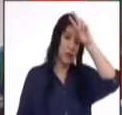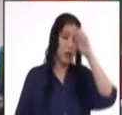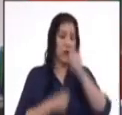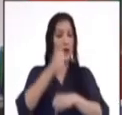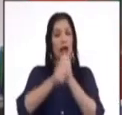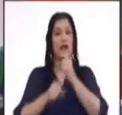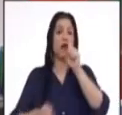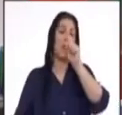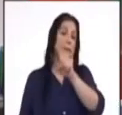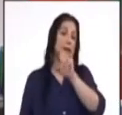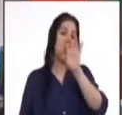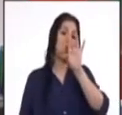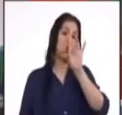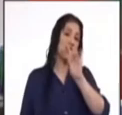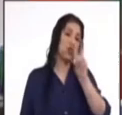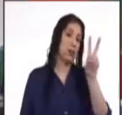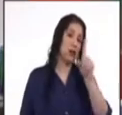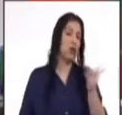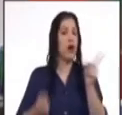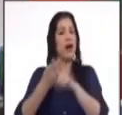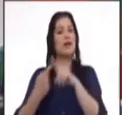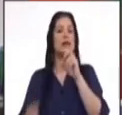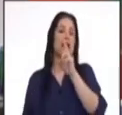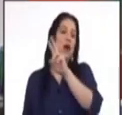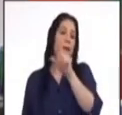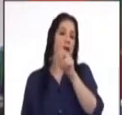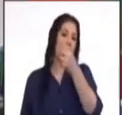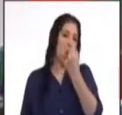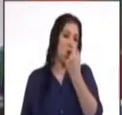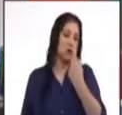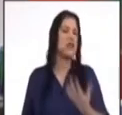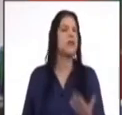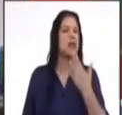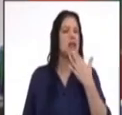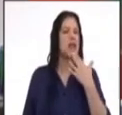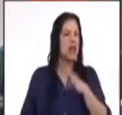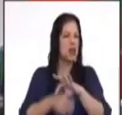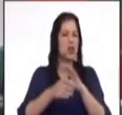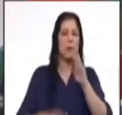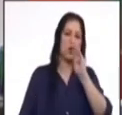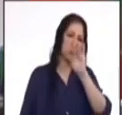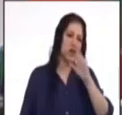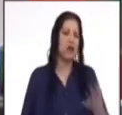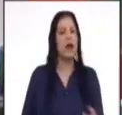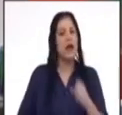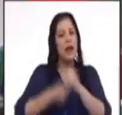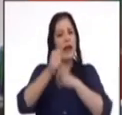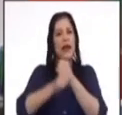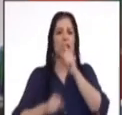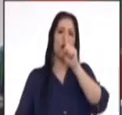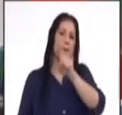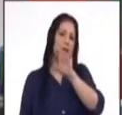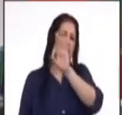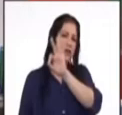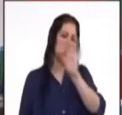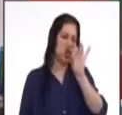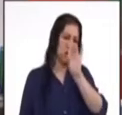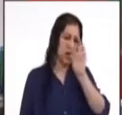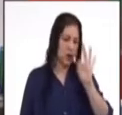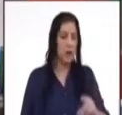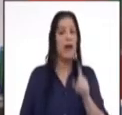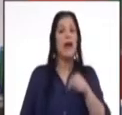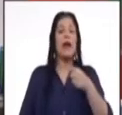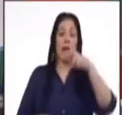1821-2011, dirigida justamente por el doctor Bustíos, dice: En 1989, el Perú